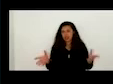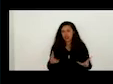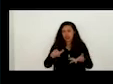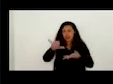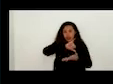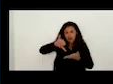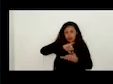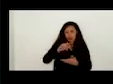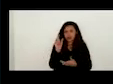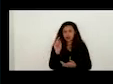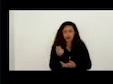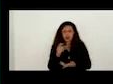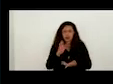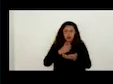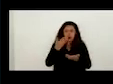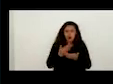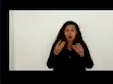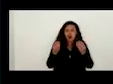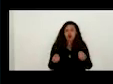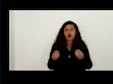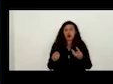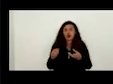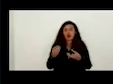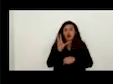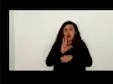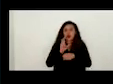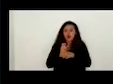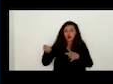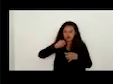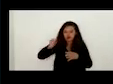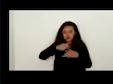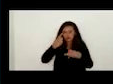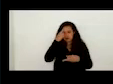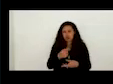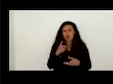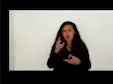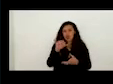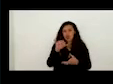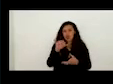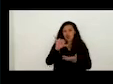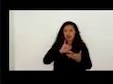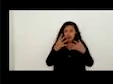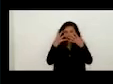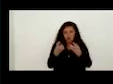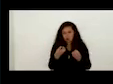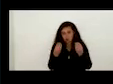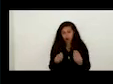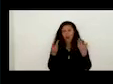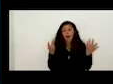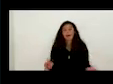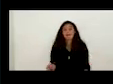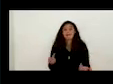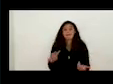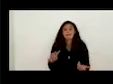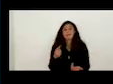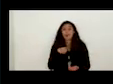de fritos, de empanizados o capeados por la cantidad de aceite que absorben, pero mientras yo utilice un